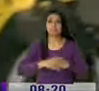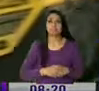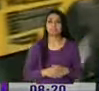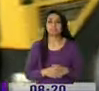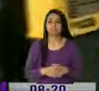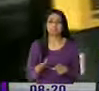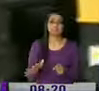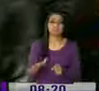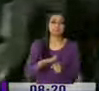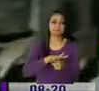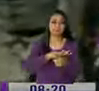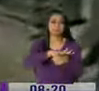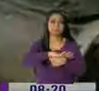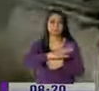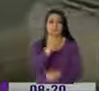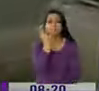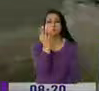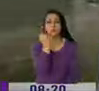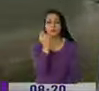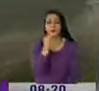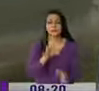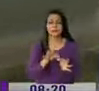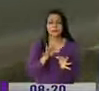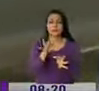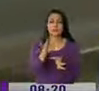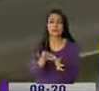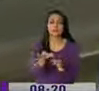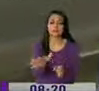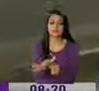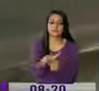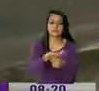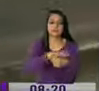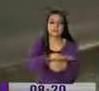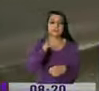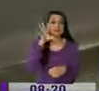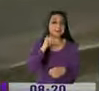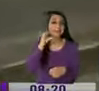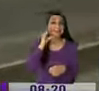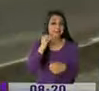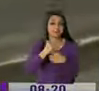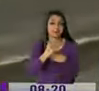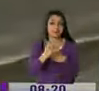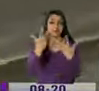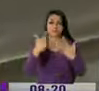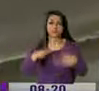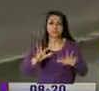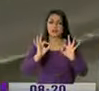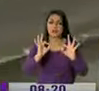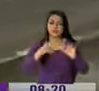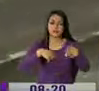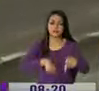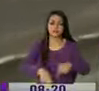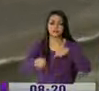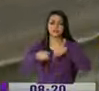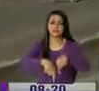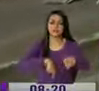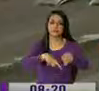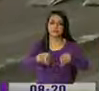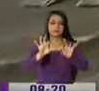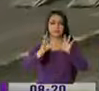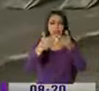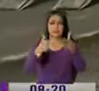total aproximado de 14 metros cúbicos de asfalto y con esto ya podríamos habilitar la vía a la